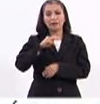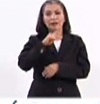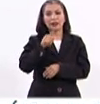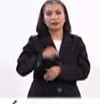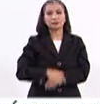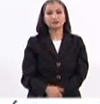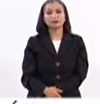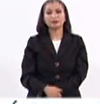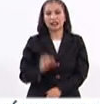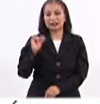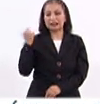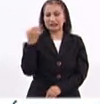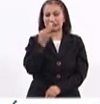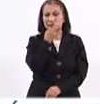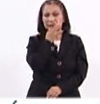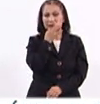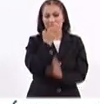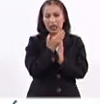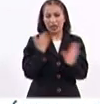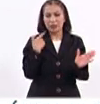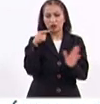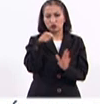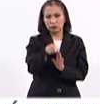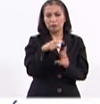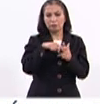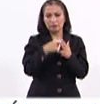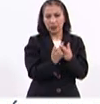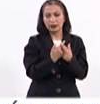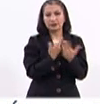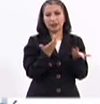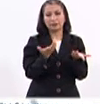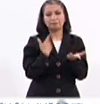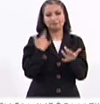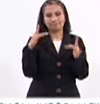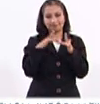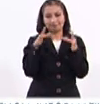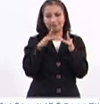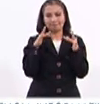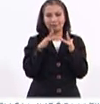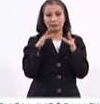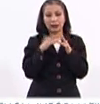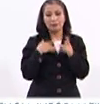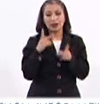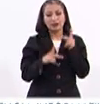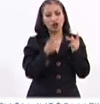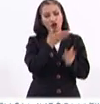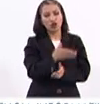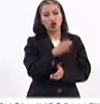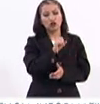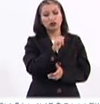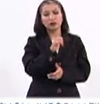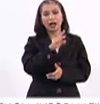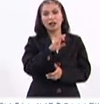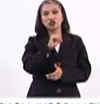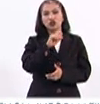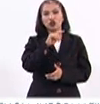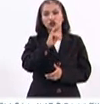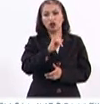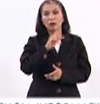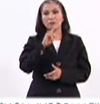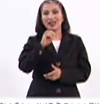Interfaz. Hace unos minutos, antes de que usted hiciera favor de tomarnos este enlace, estábamos platicando con Óscar Soto